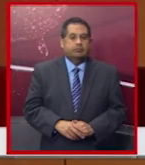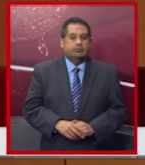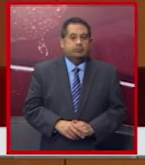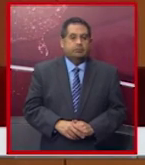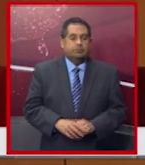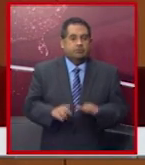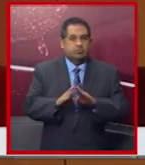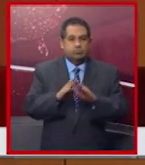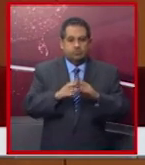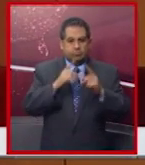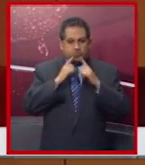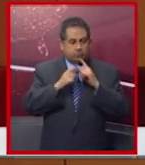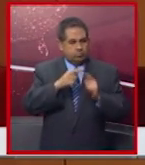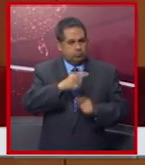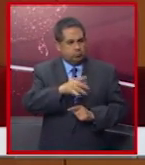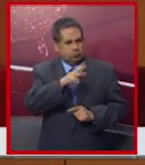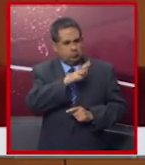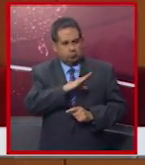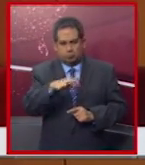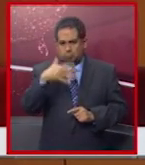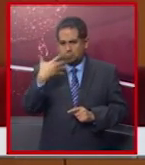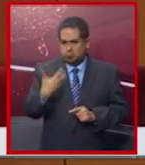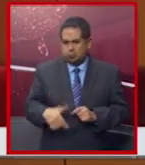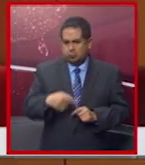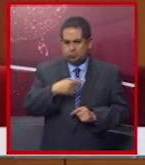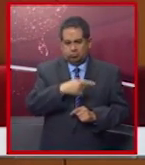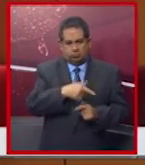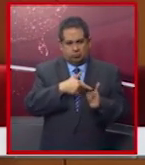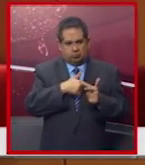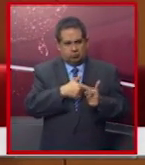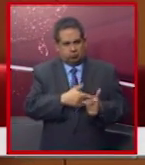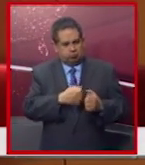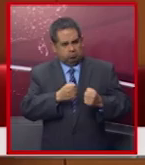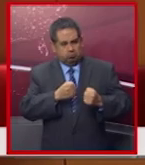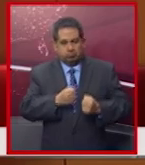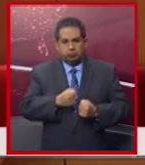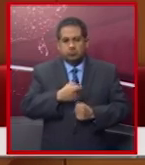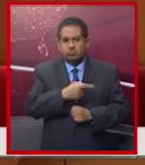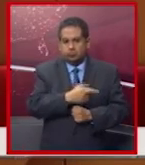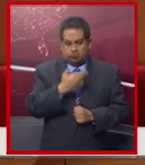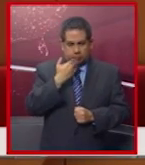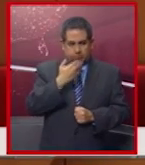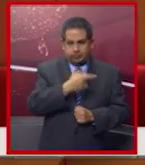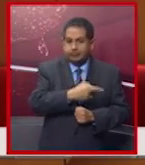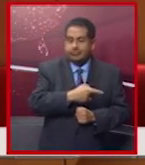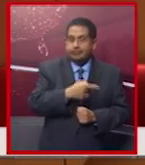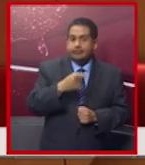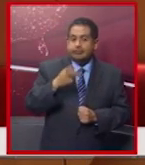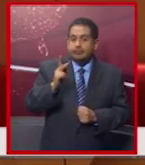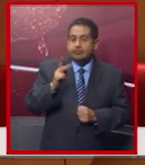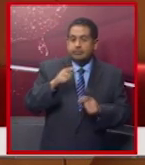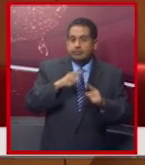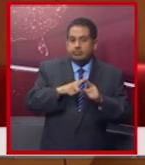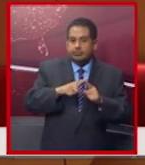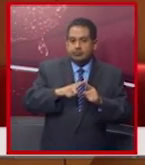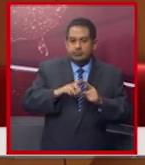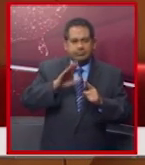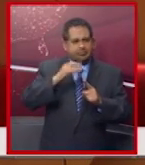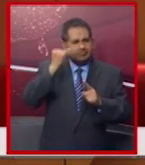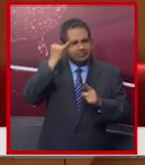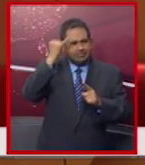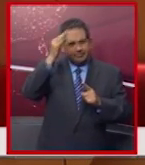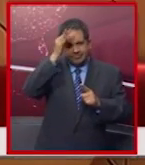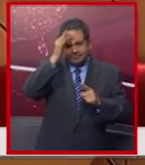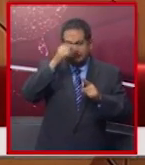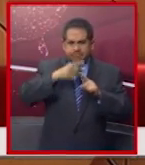Irrebatiblemente es el gigante en términos de esta permanente confrontación entre pareceres